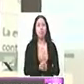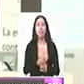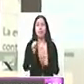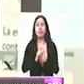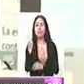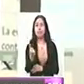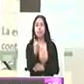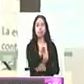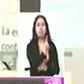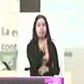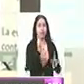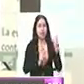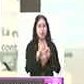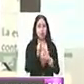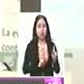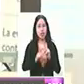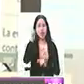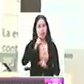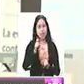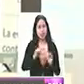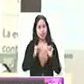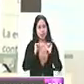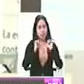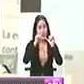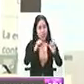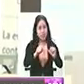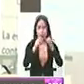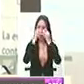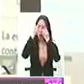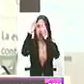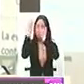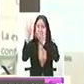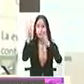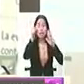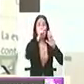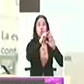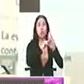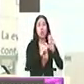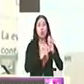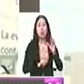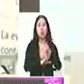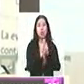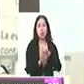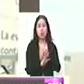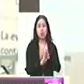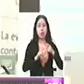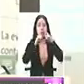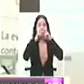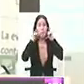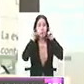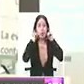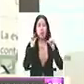personales, individuales, de bioseguridad, el uso del barbijo permanente,